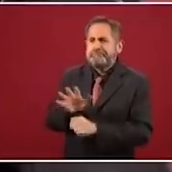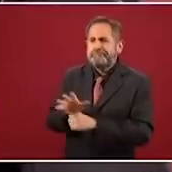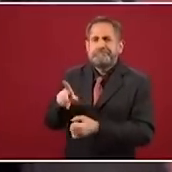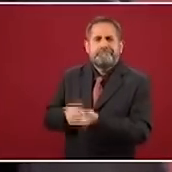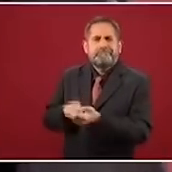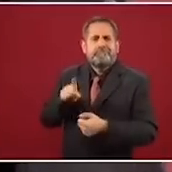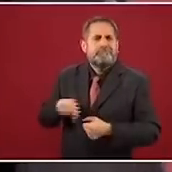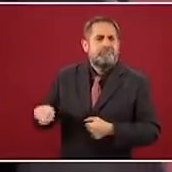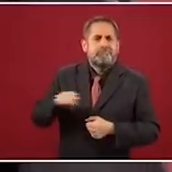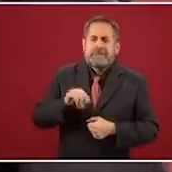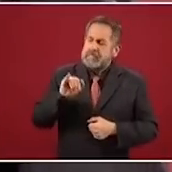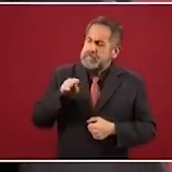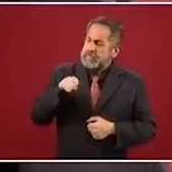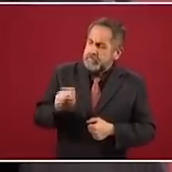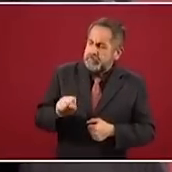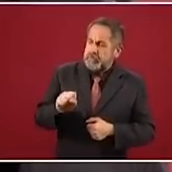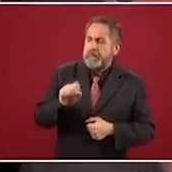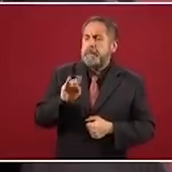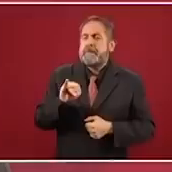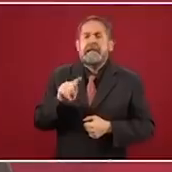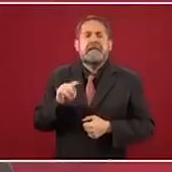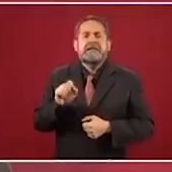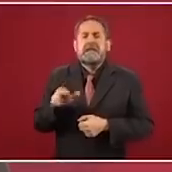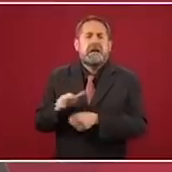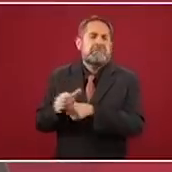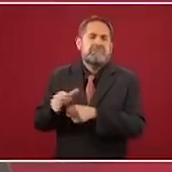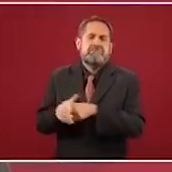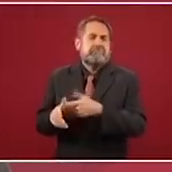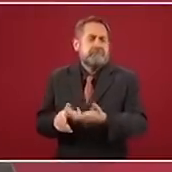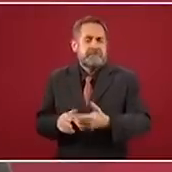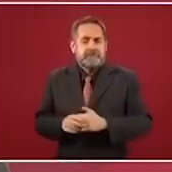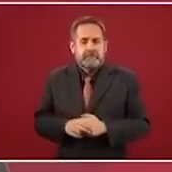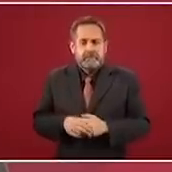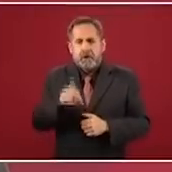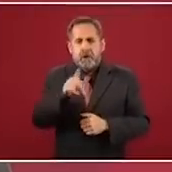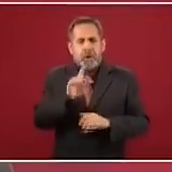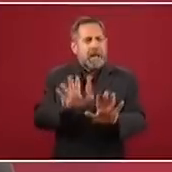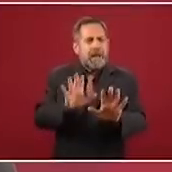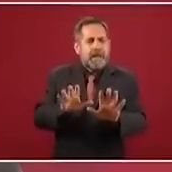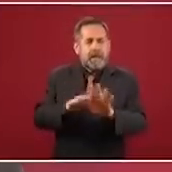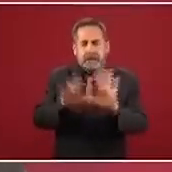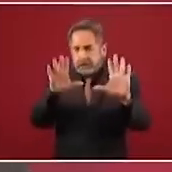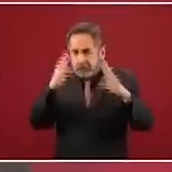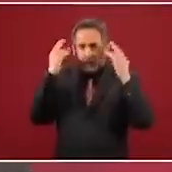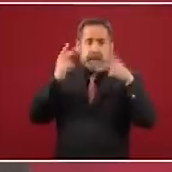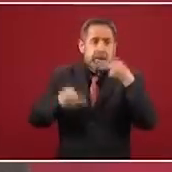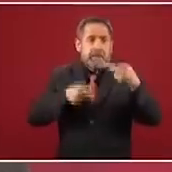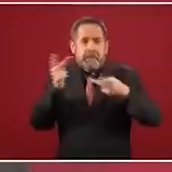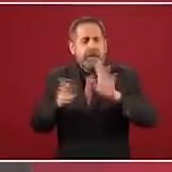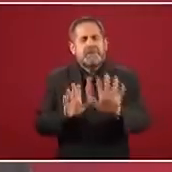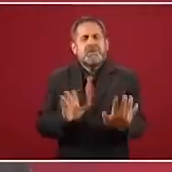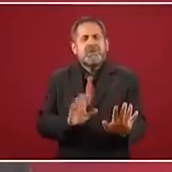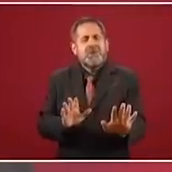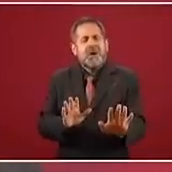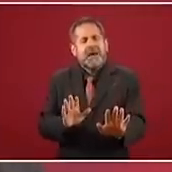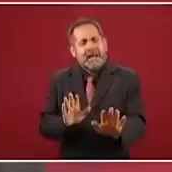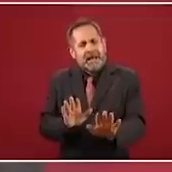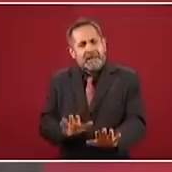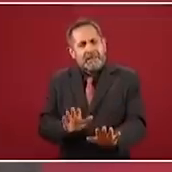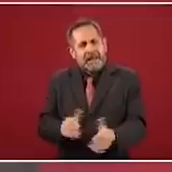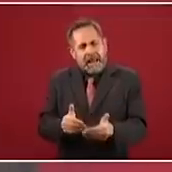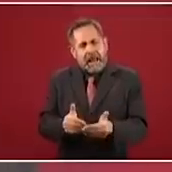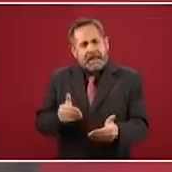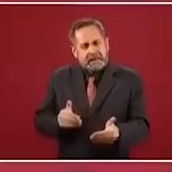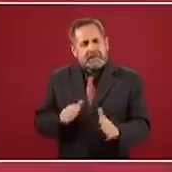aplicar el plan de salud. Pero no nos adelantemos, no quisiera yo que en